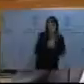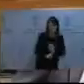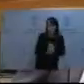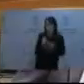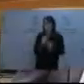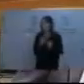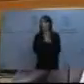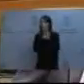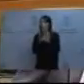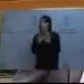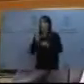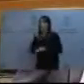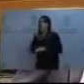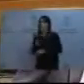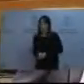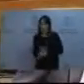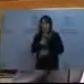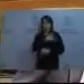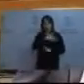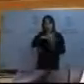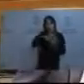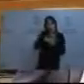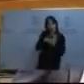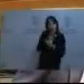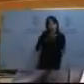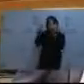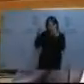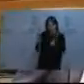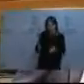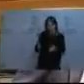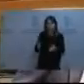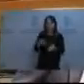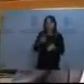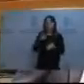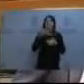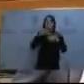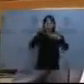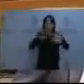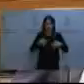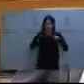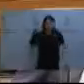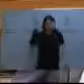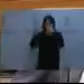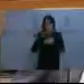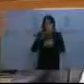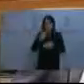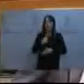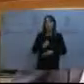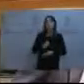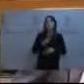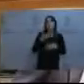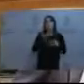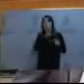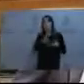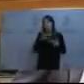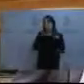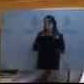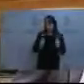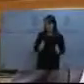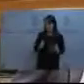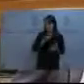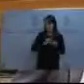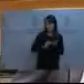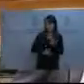explico. Ha explicado usted, bueno, es cierto, más o menos lo mismo que me dijo la otra vez. La cuestión es que,